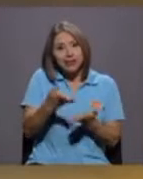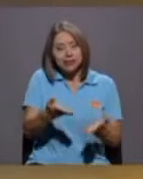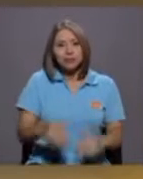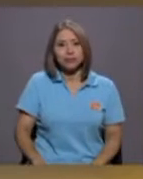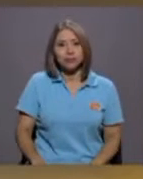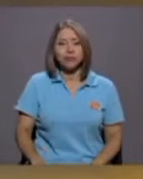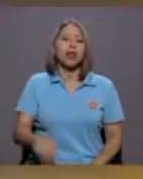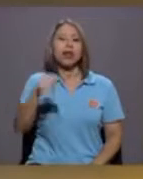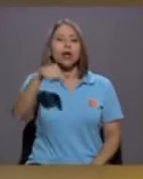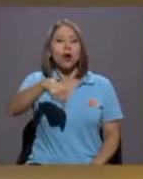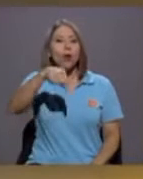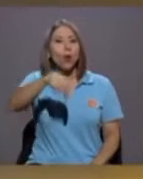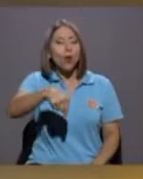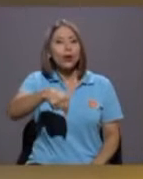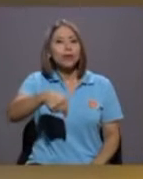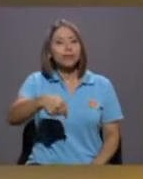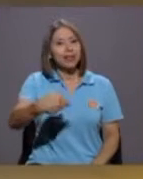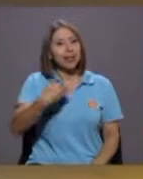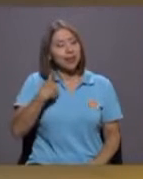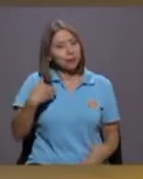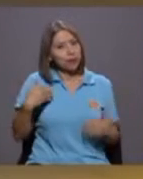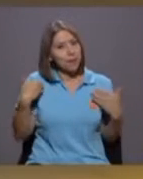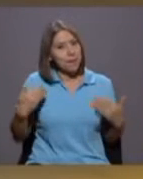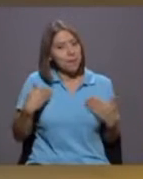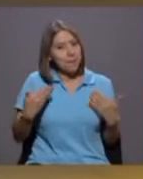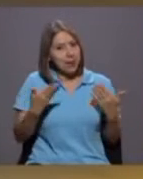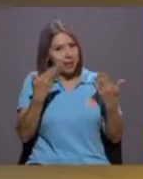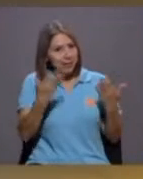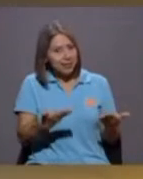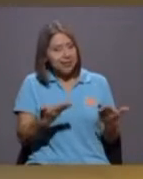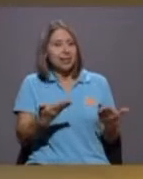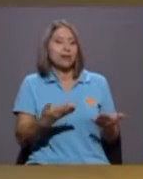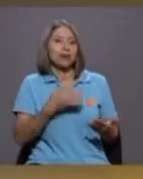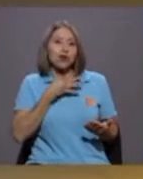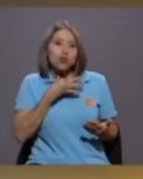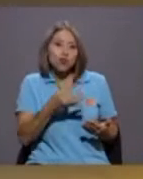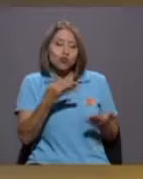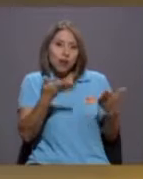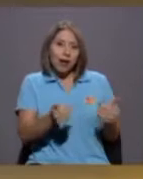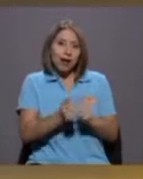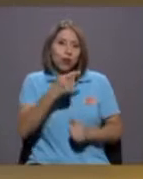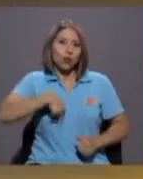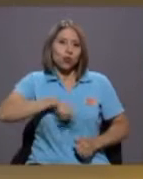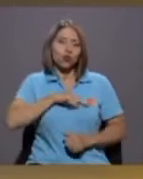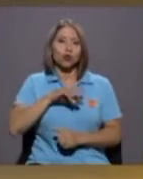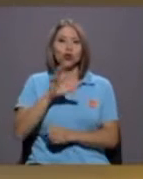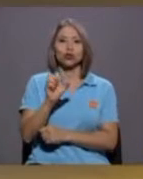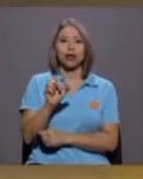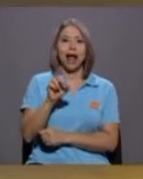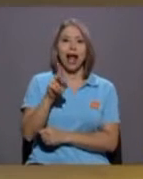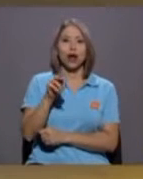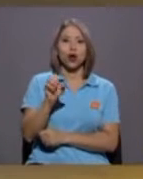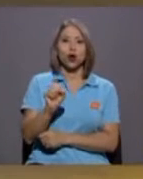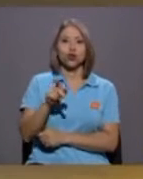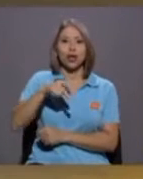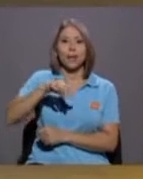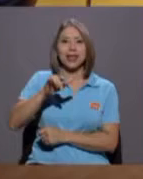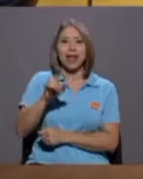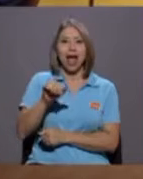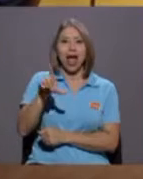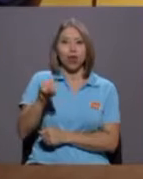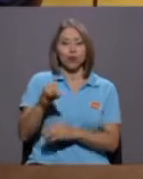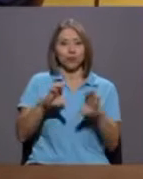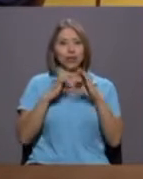hoy tenemos el placer y el gusto de tener con nosotros a don Carlos Picado de la Comisión Nacional